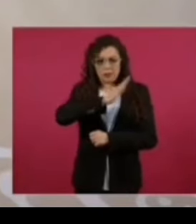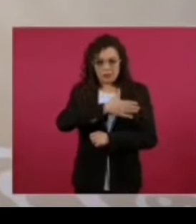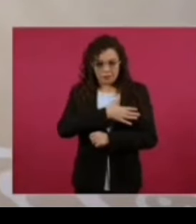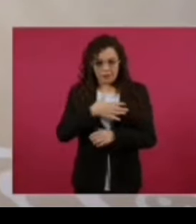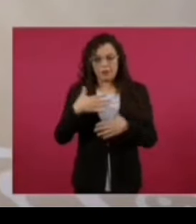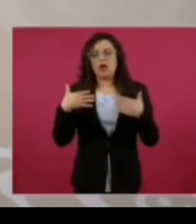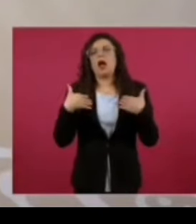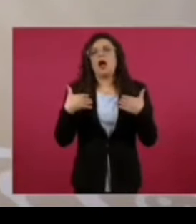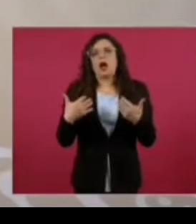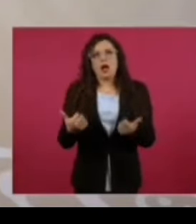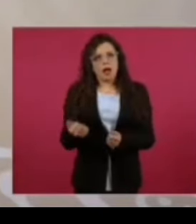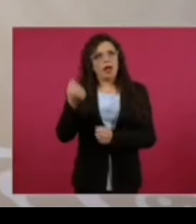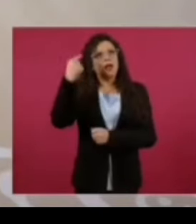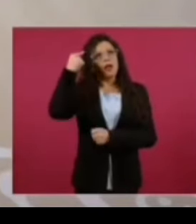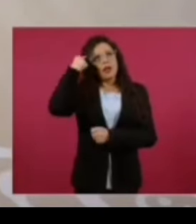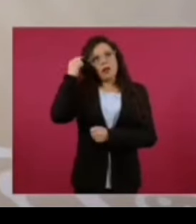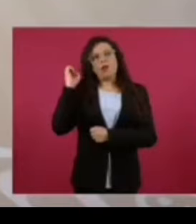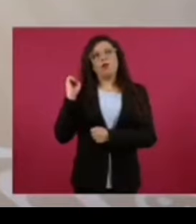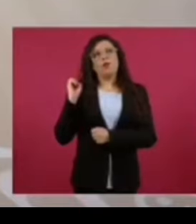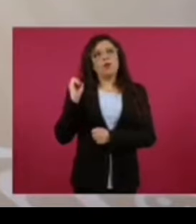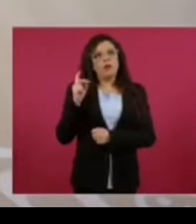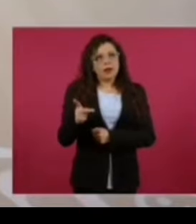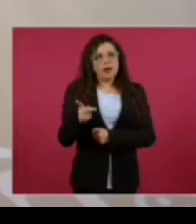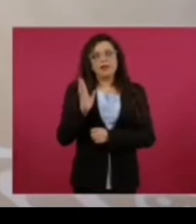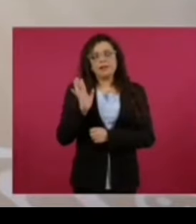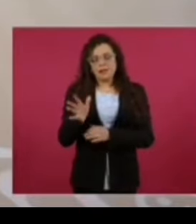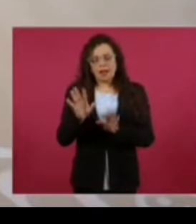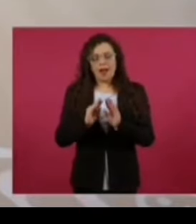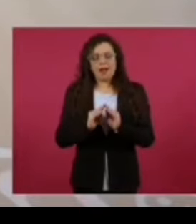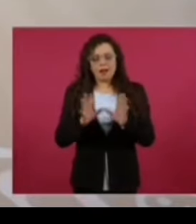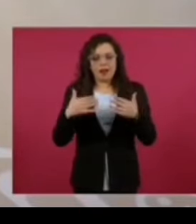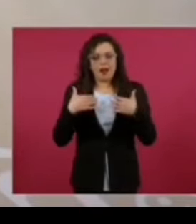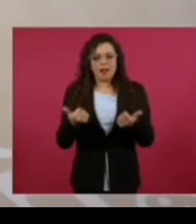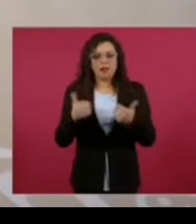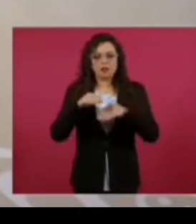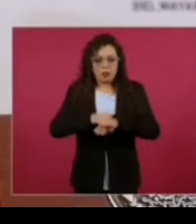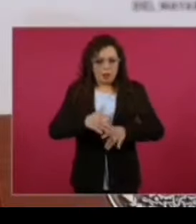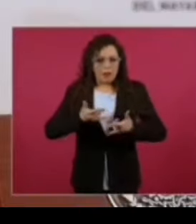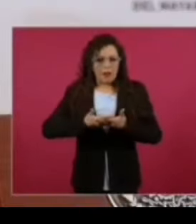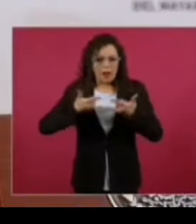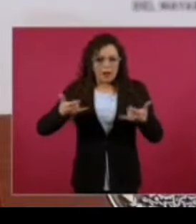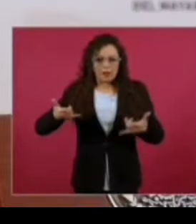eh lo que eh estábamos proponiendo